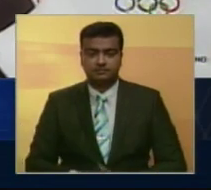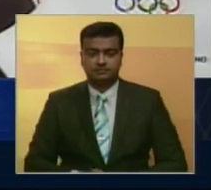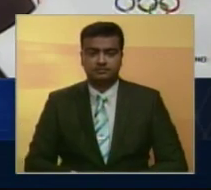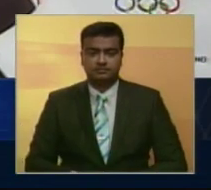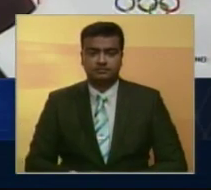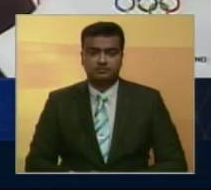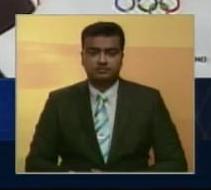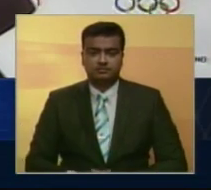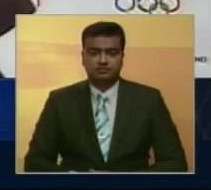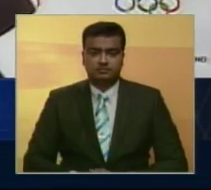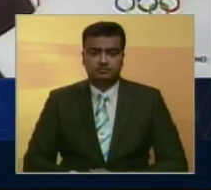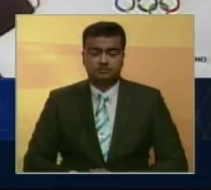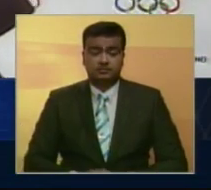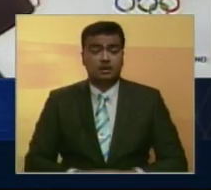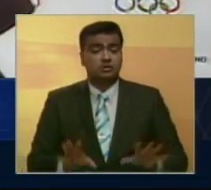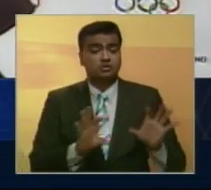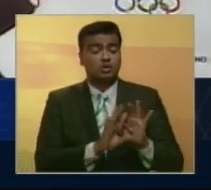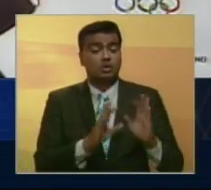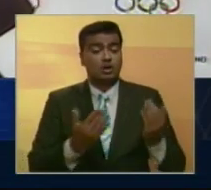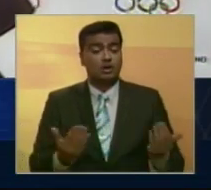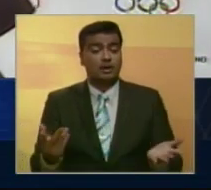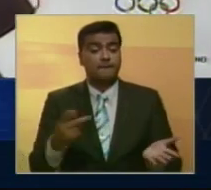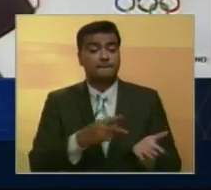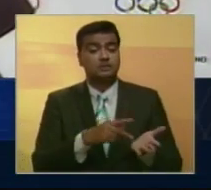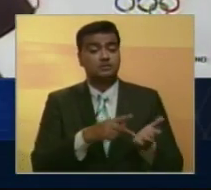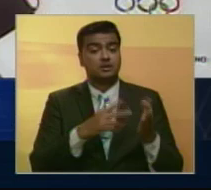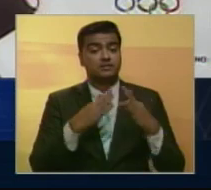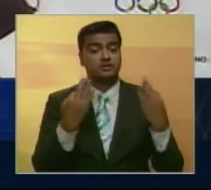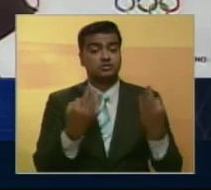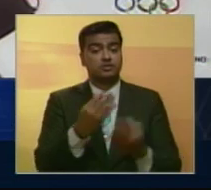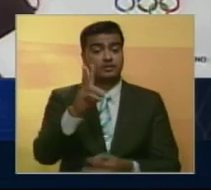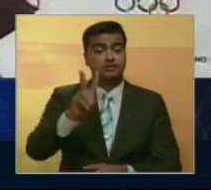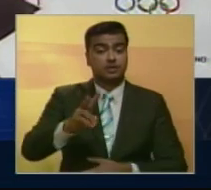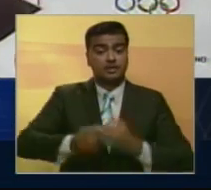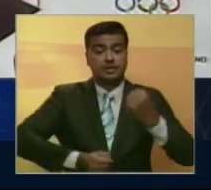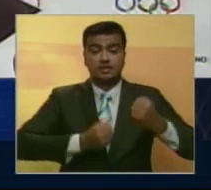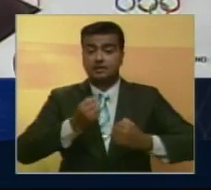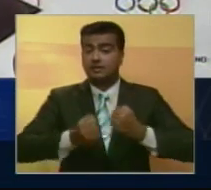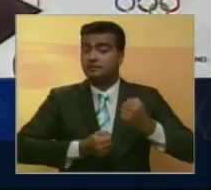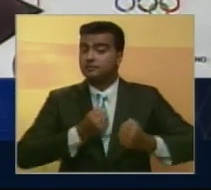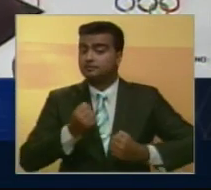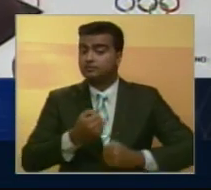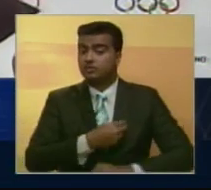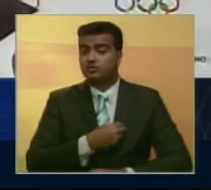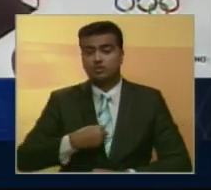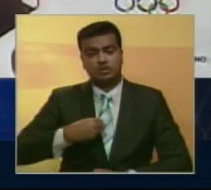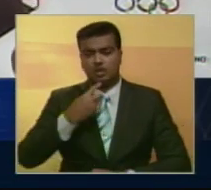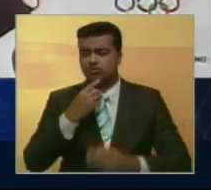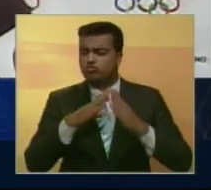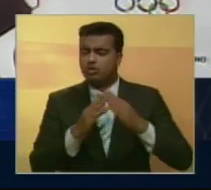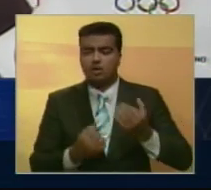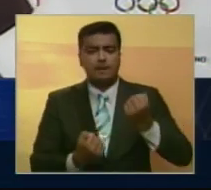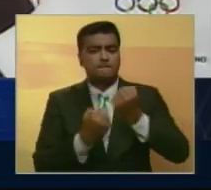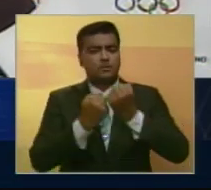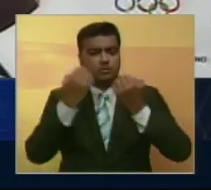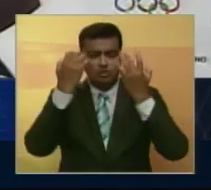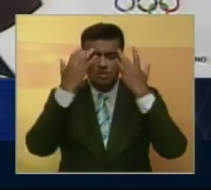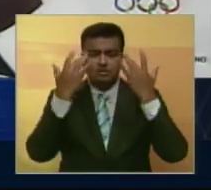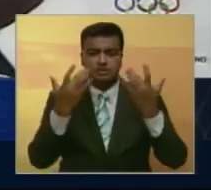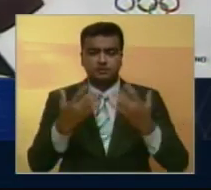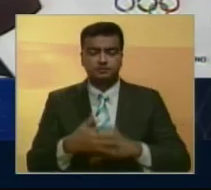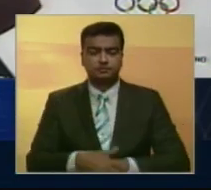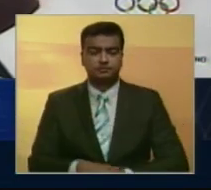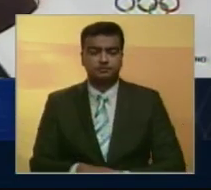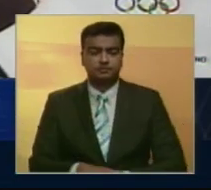La asociación va a pertenecer ahora a la Federación Venezolana de Atletismo y le vamos a dar todo el apoyo logístico